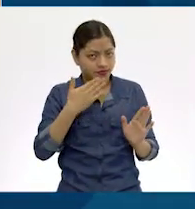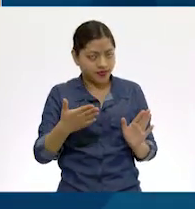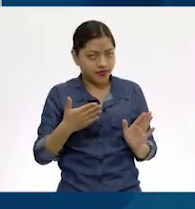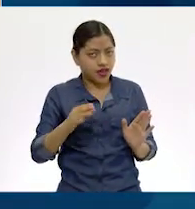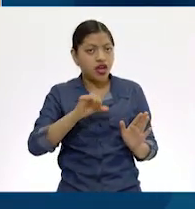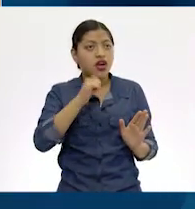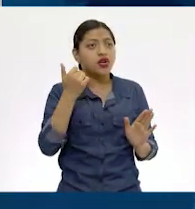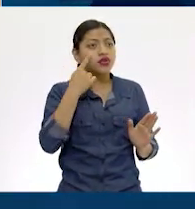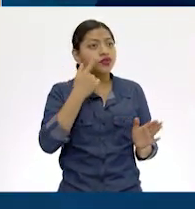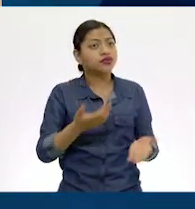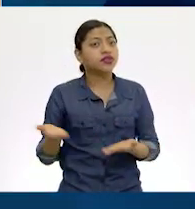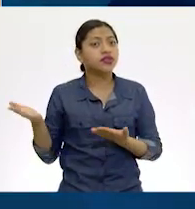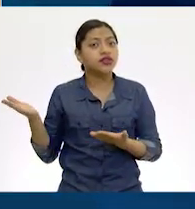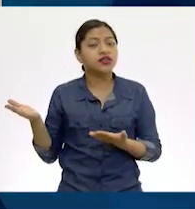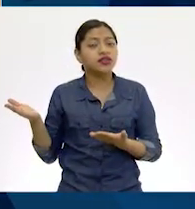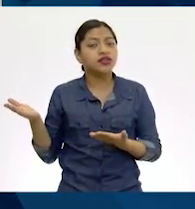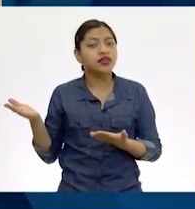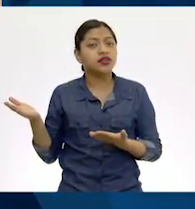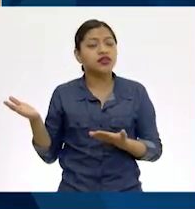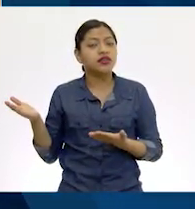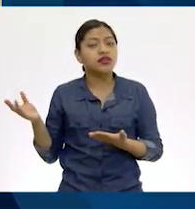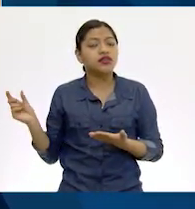¿Qué más vemos ahí en nuestra ficha?